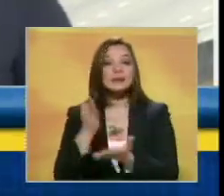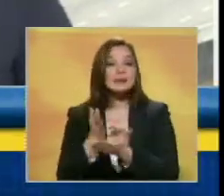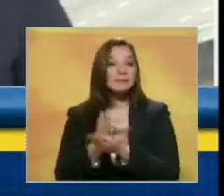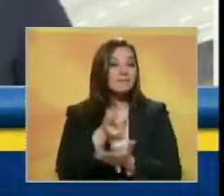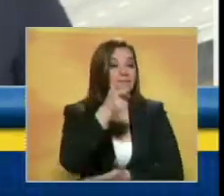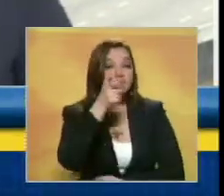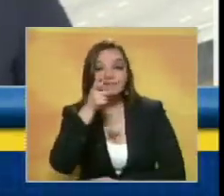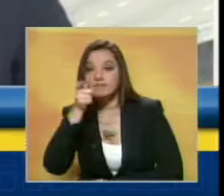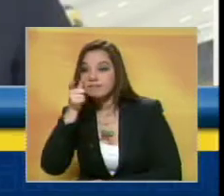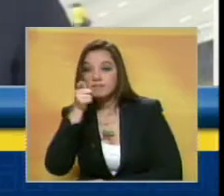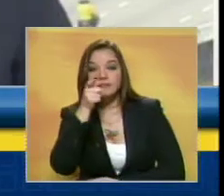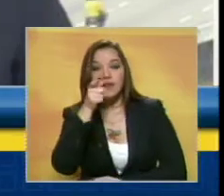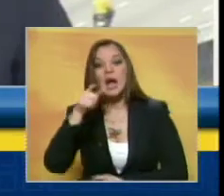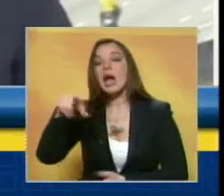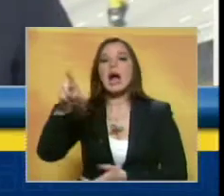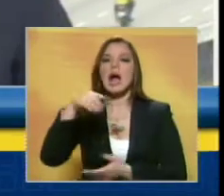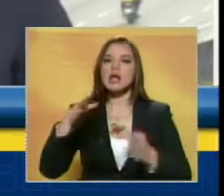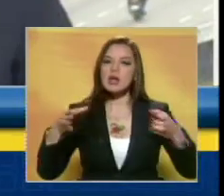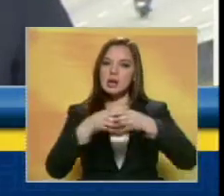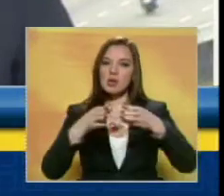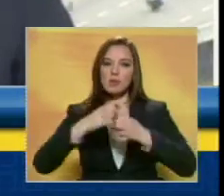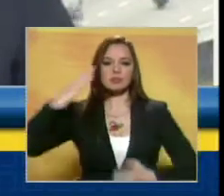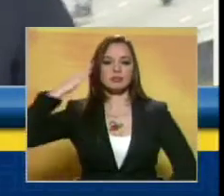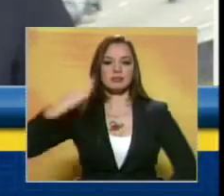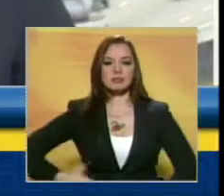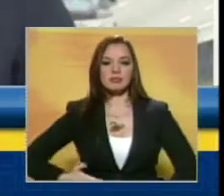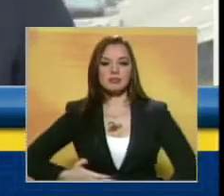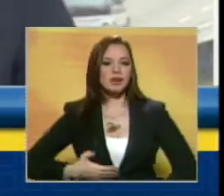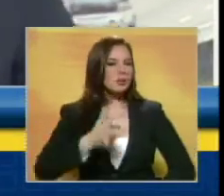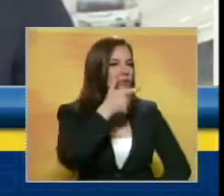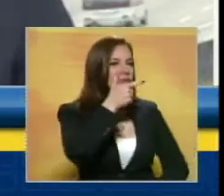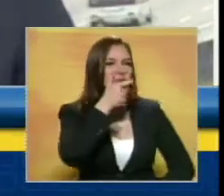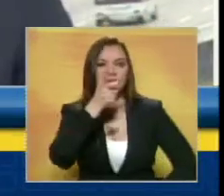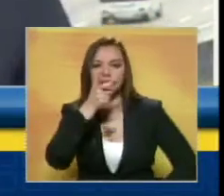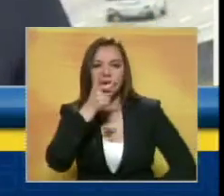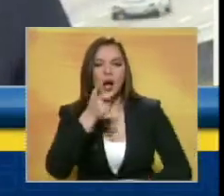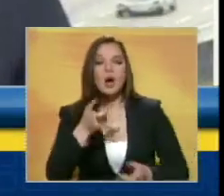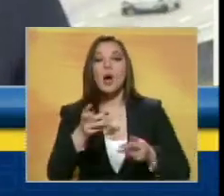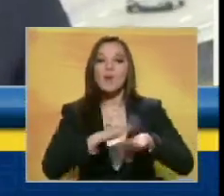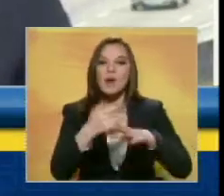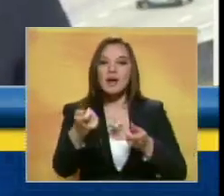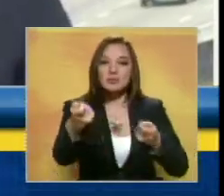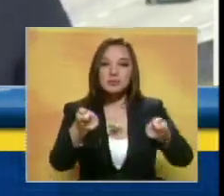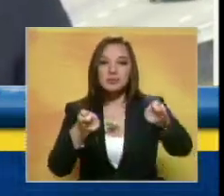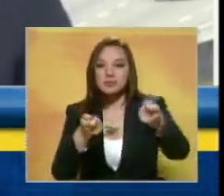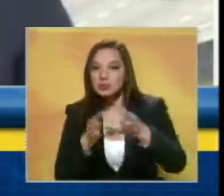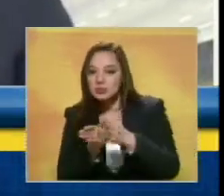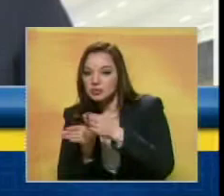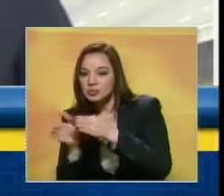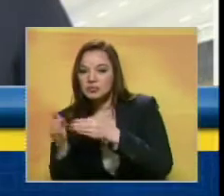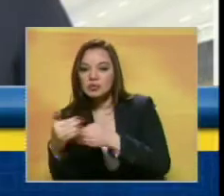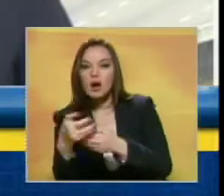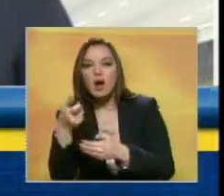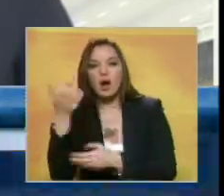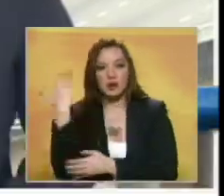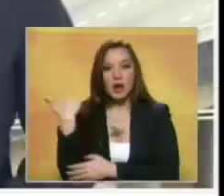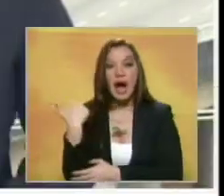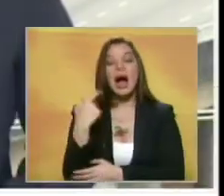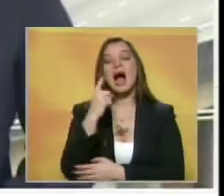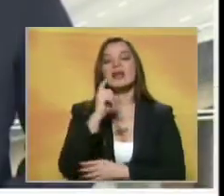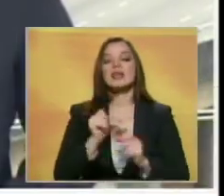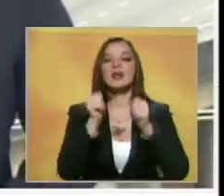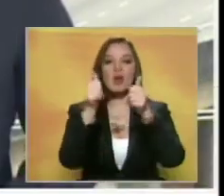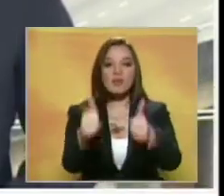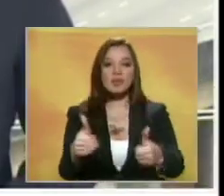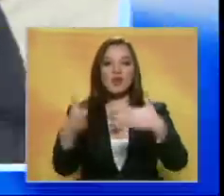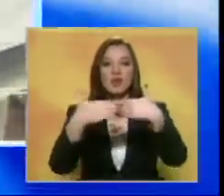situación desde el Centro de Comando y Control para la Erradicación del Contrabando que fue activado el día de ayer. Es la información que aportamos a